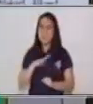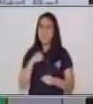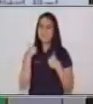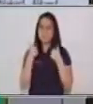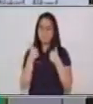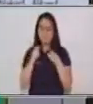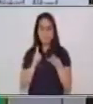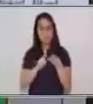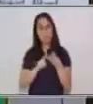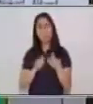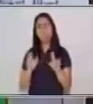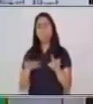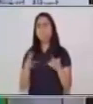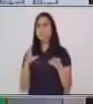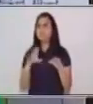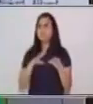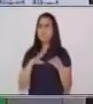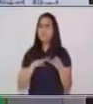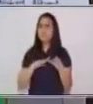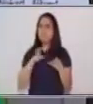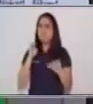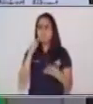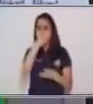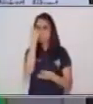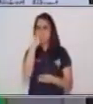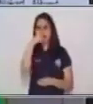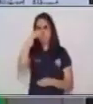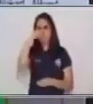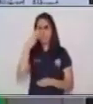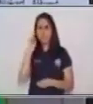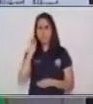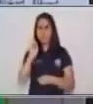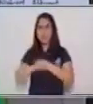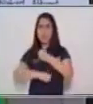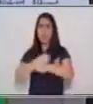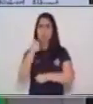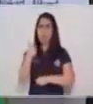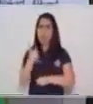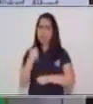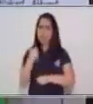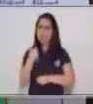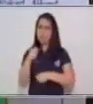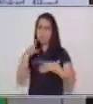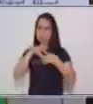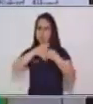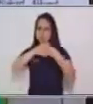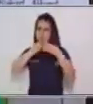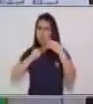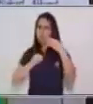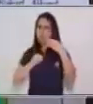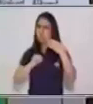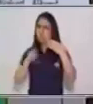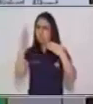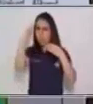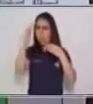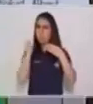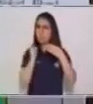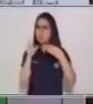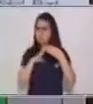Cumple porque tiene rima, ¿verdad? Con las palabras que subrayamos de rojo y verde. Cumple con la rima.